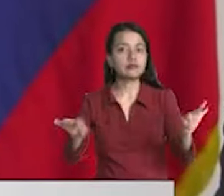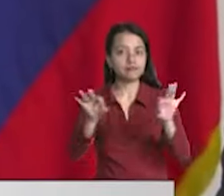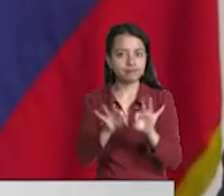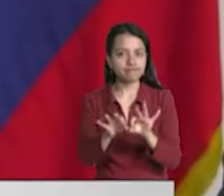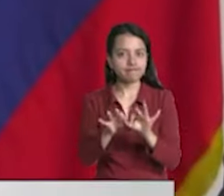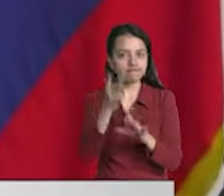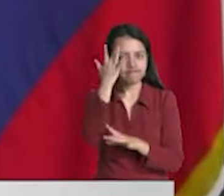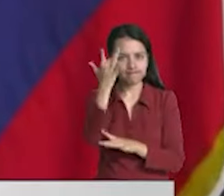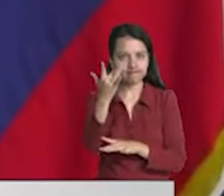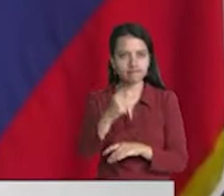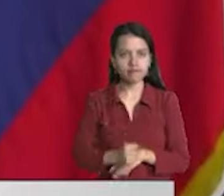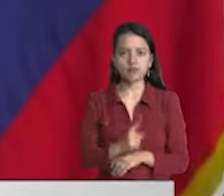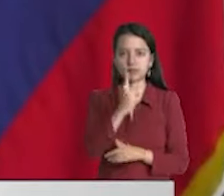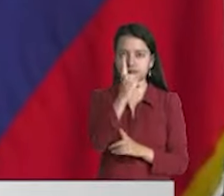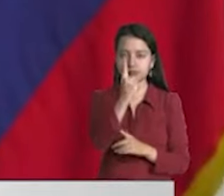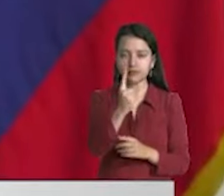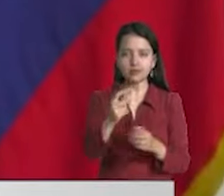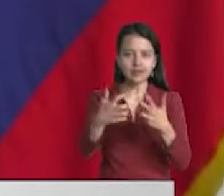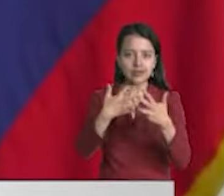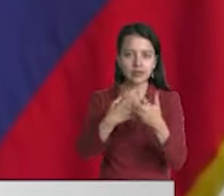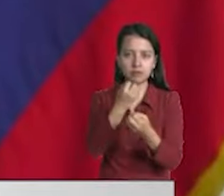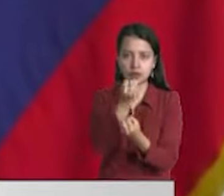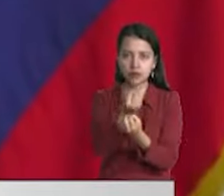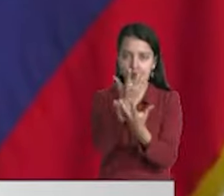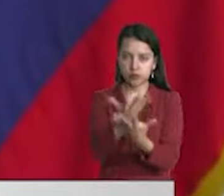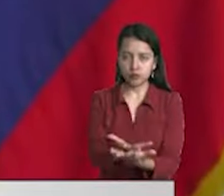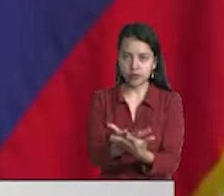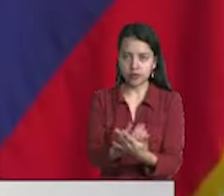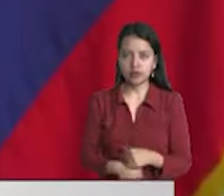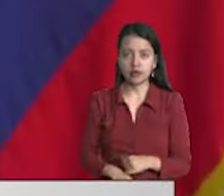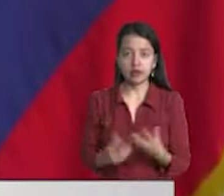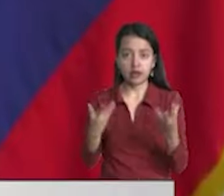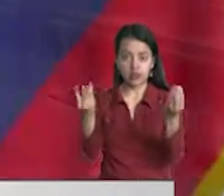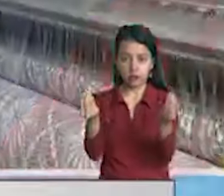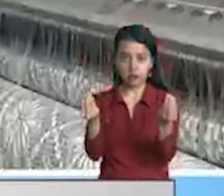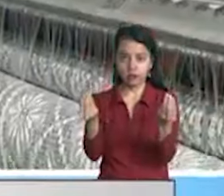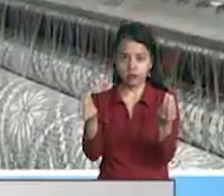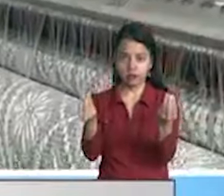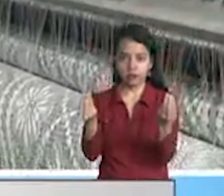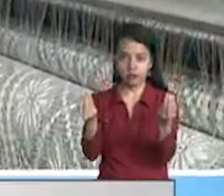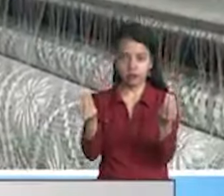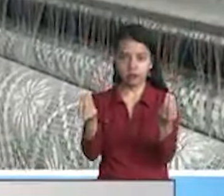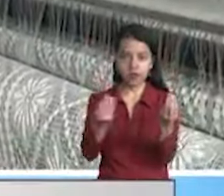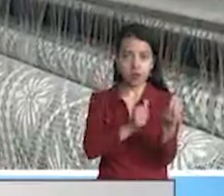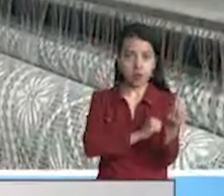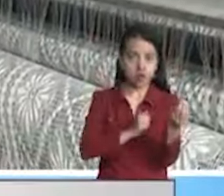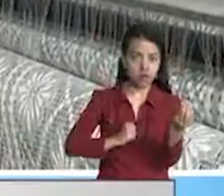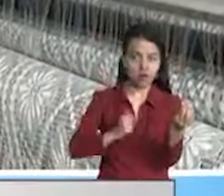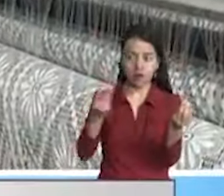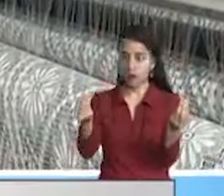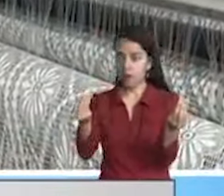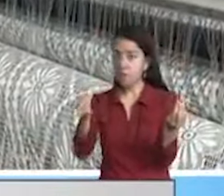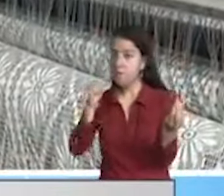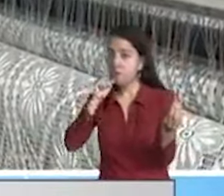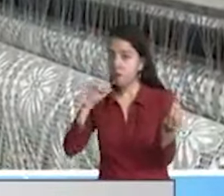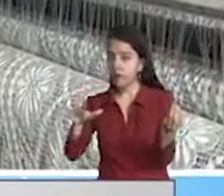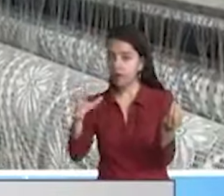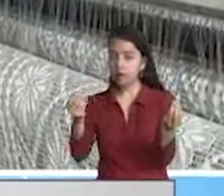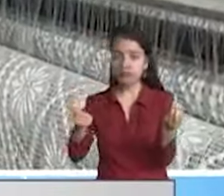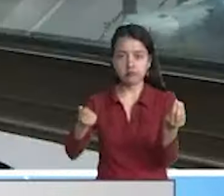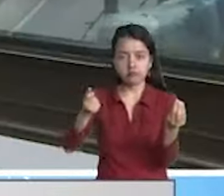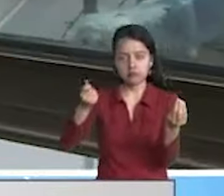importante porque pasamos a un sistema estructural, es decir, de dos sistemas, de dos regímenes que están hoy en competencia, pasan a ser